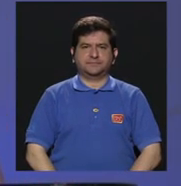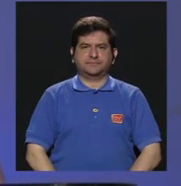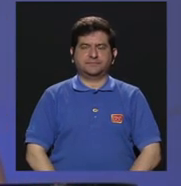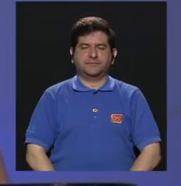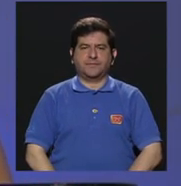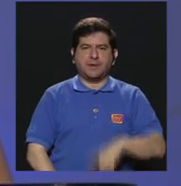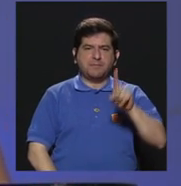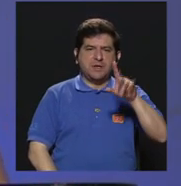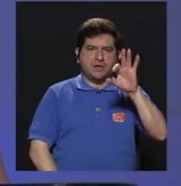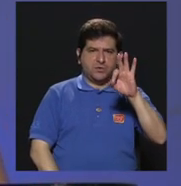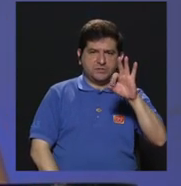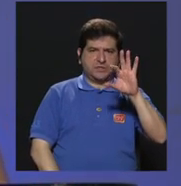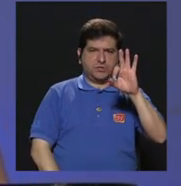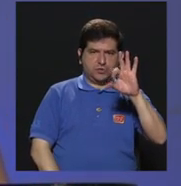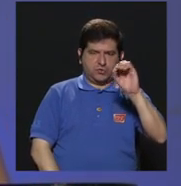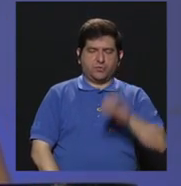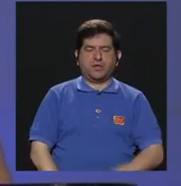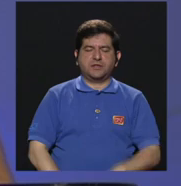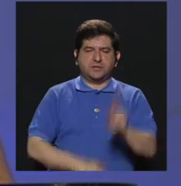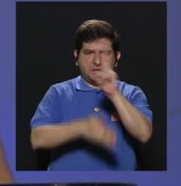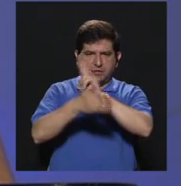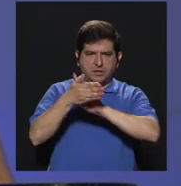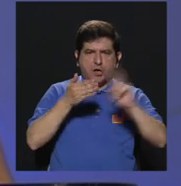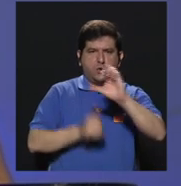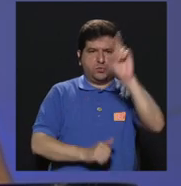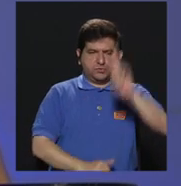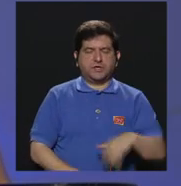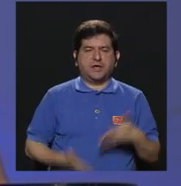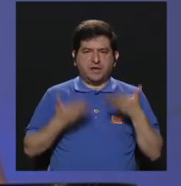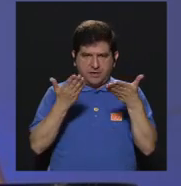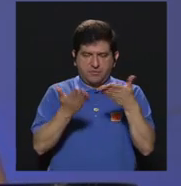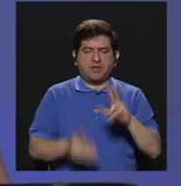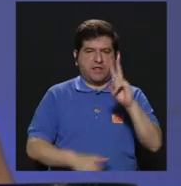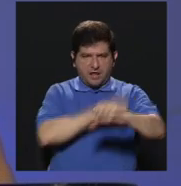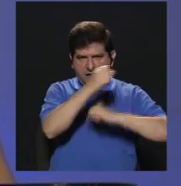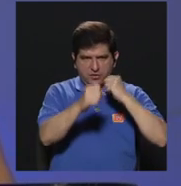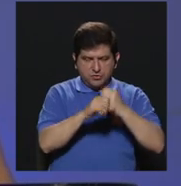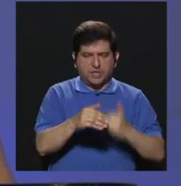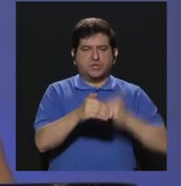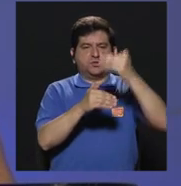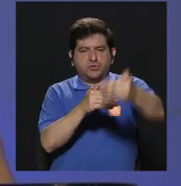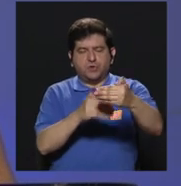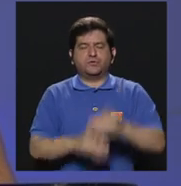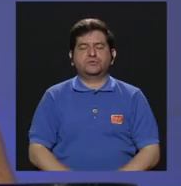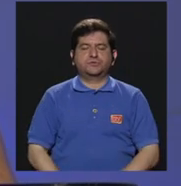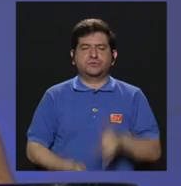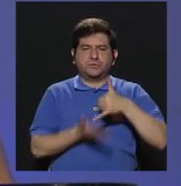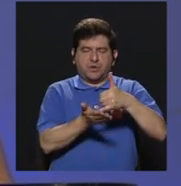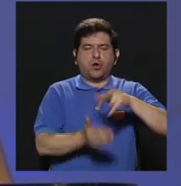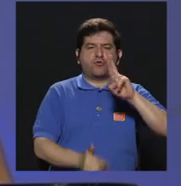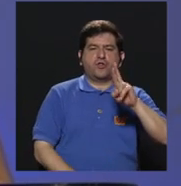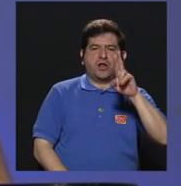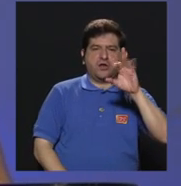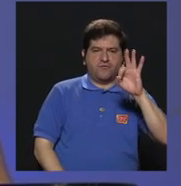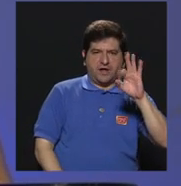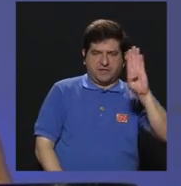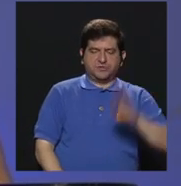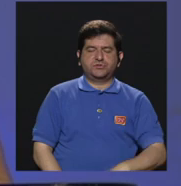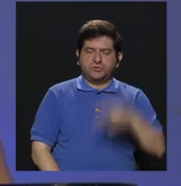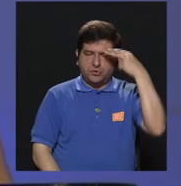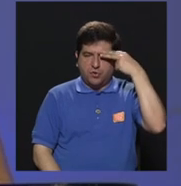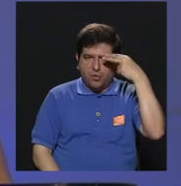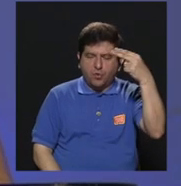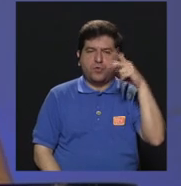Desde 1990, la Universidad de Costa Rica otorga cada dos años el premio Rodrigo Facio Brenes en honor a